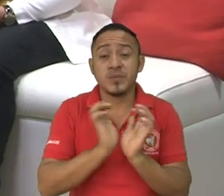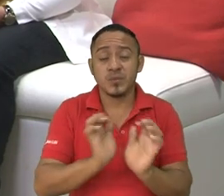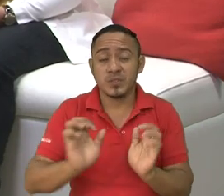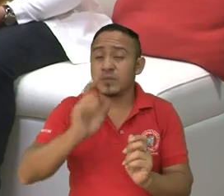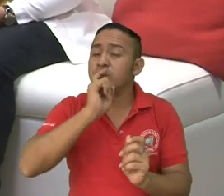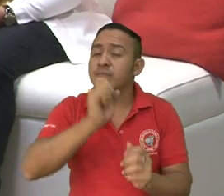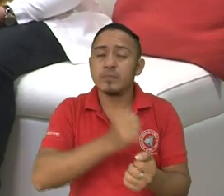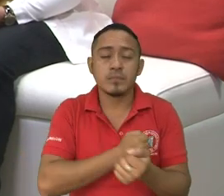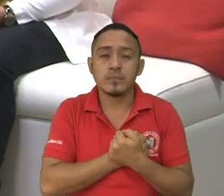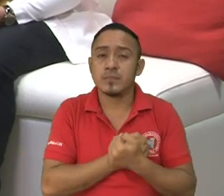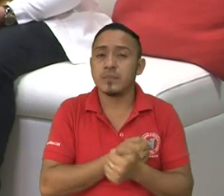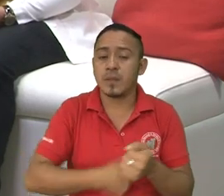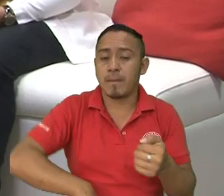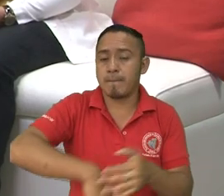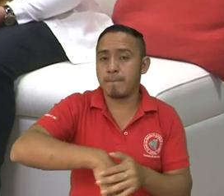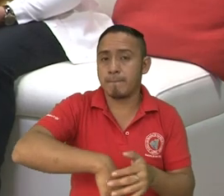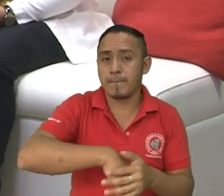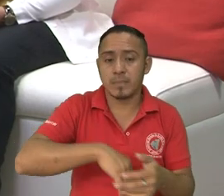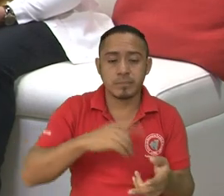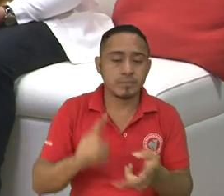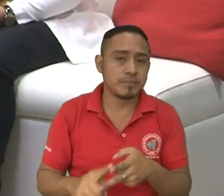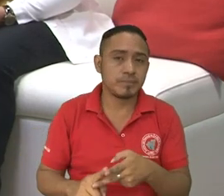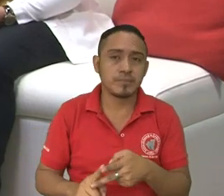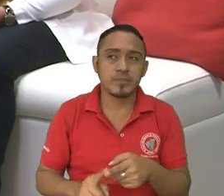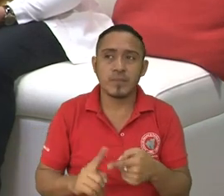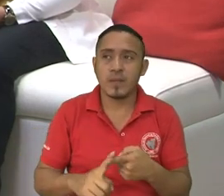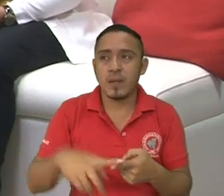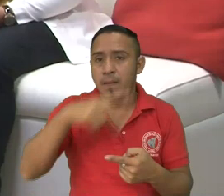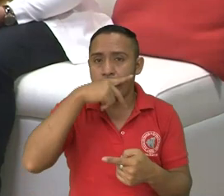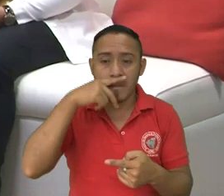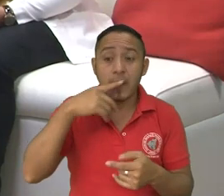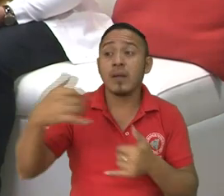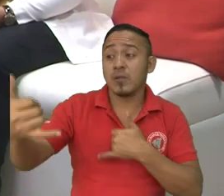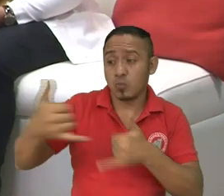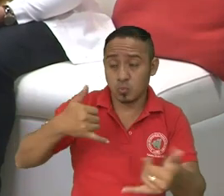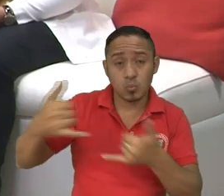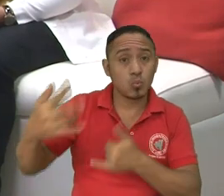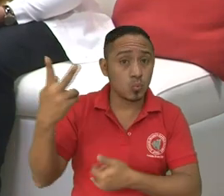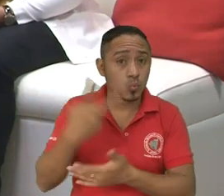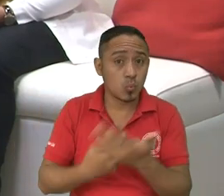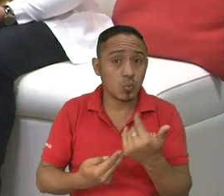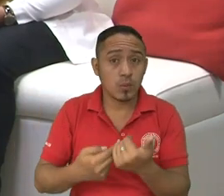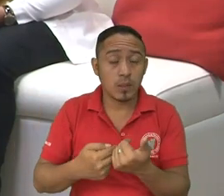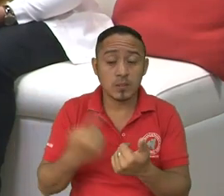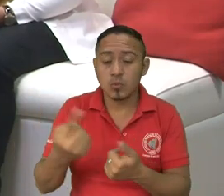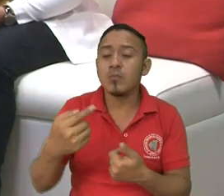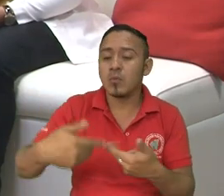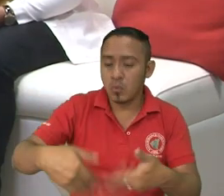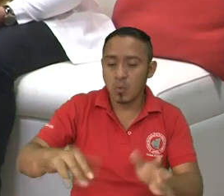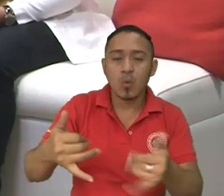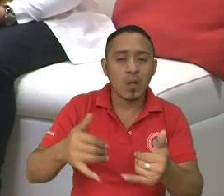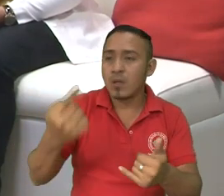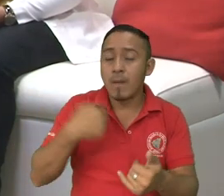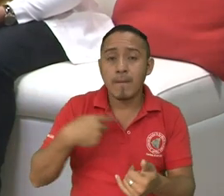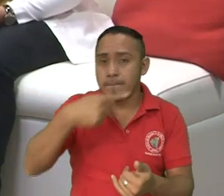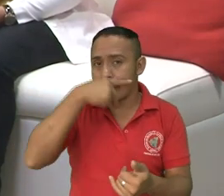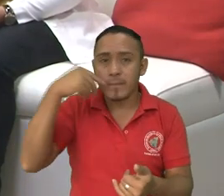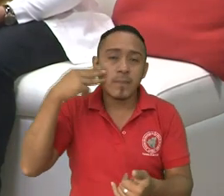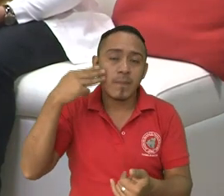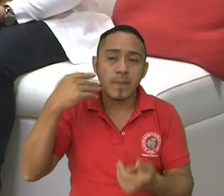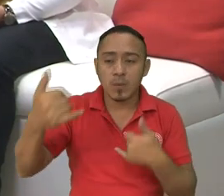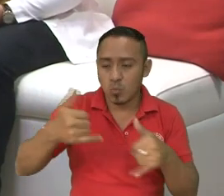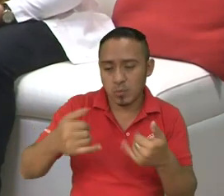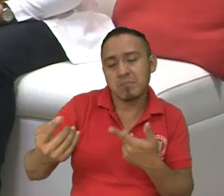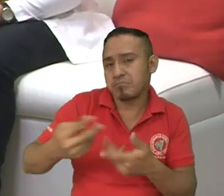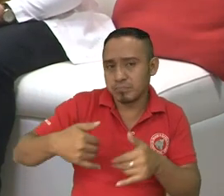fútbol. Les gusta el fútbol. Y que el padre juegue con él y también. Y que el padre juegue con él, no dejarlo solo. Yeah.